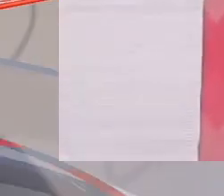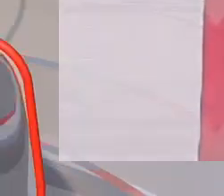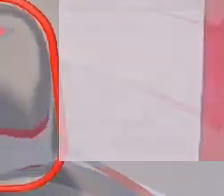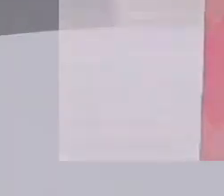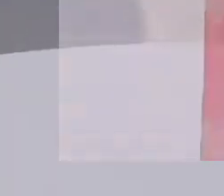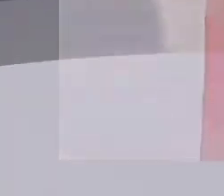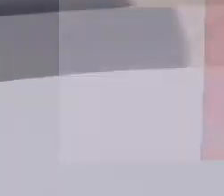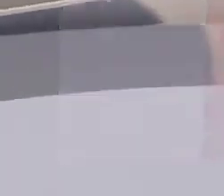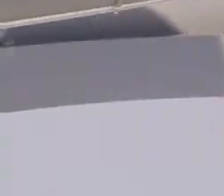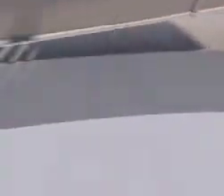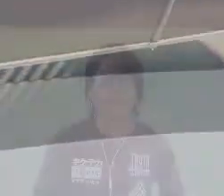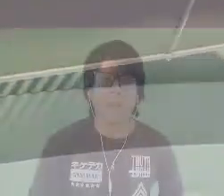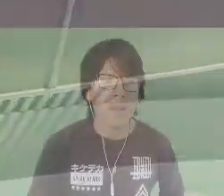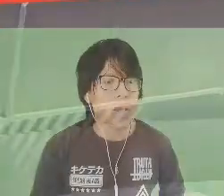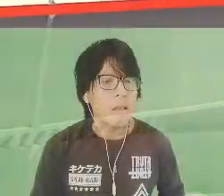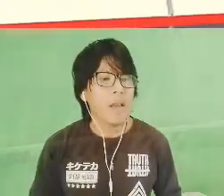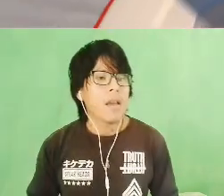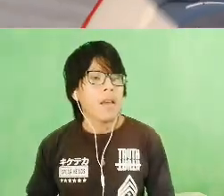para denunciar.